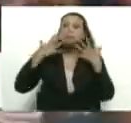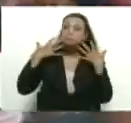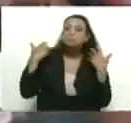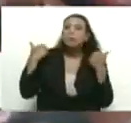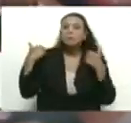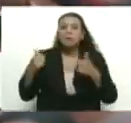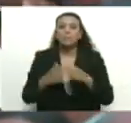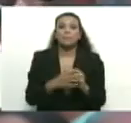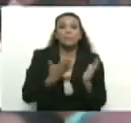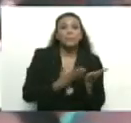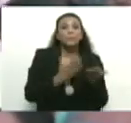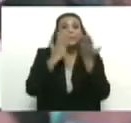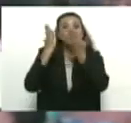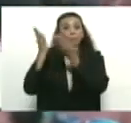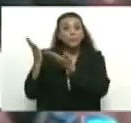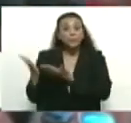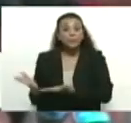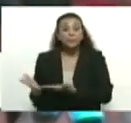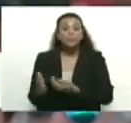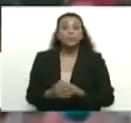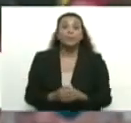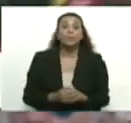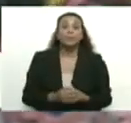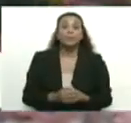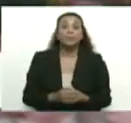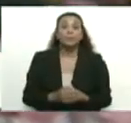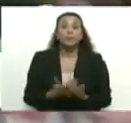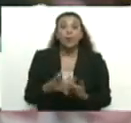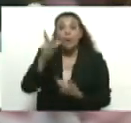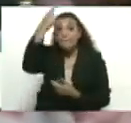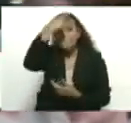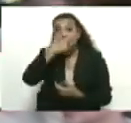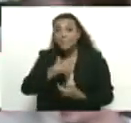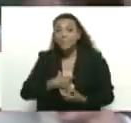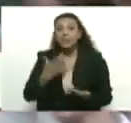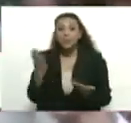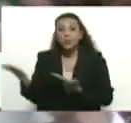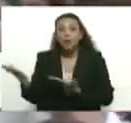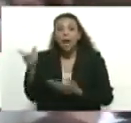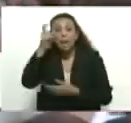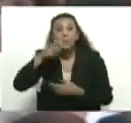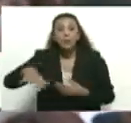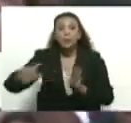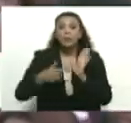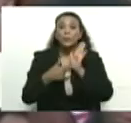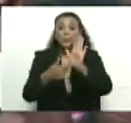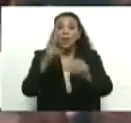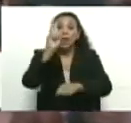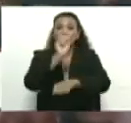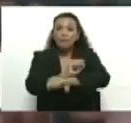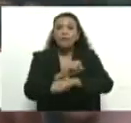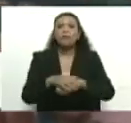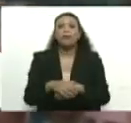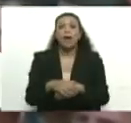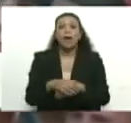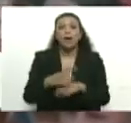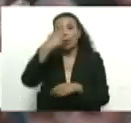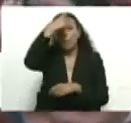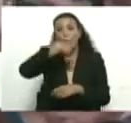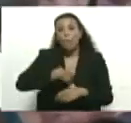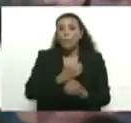presento a esta gran militancia, a este pueblo de La Vega, a nuestro